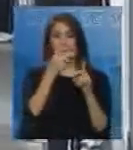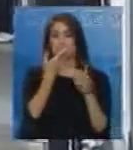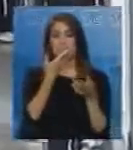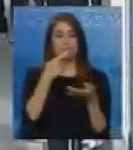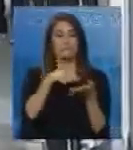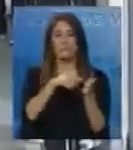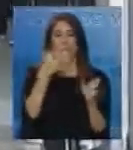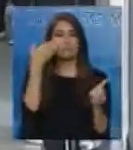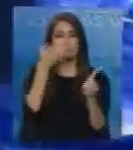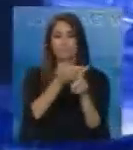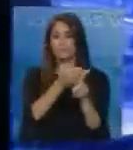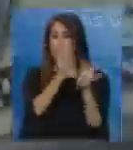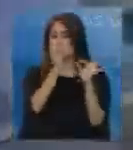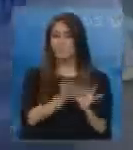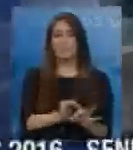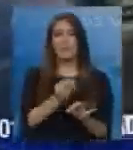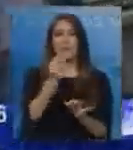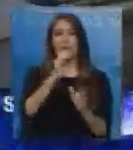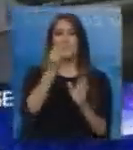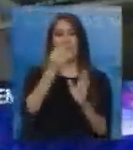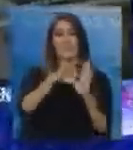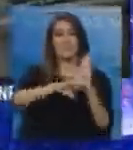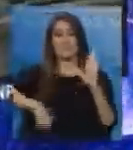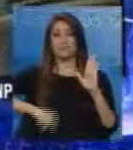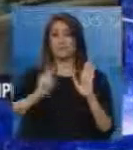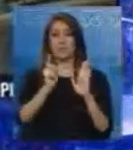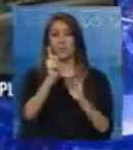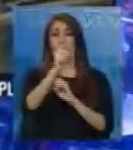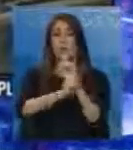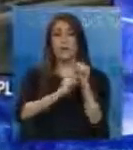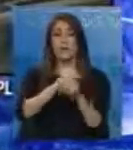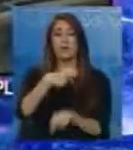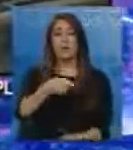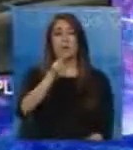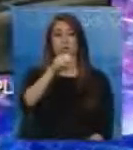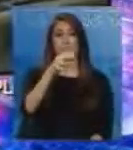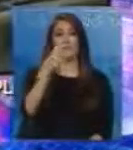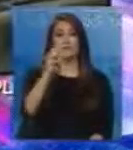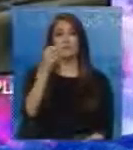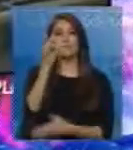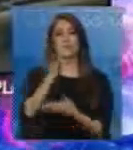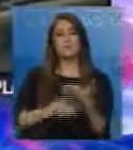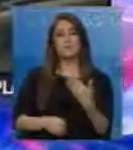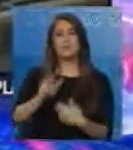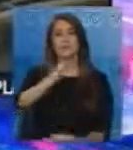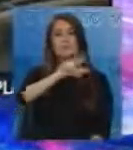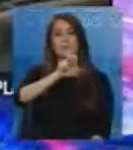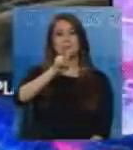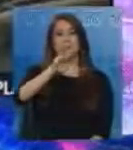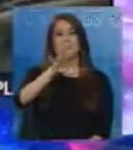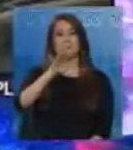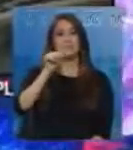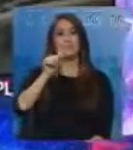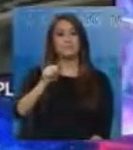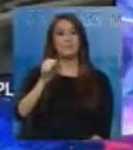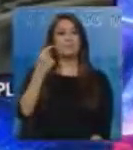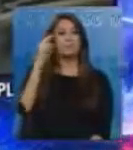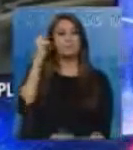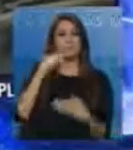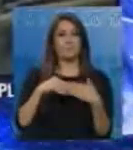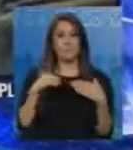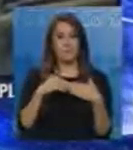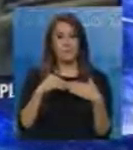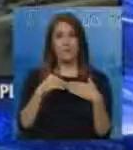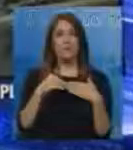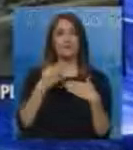disminuirá en 2016. Es así que para el próximo año se tiene previsto destinar un presupuesto de 325 y 829 millones